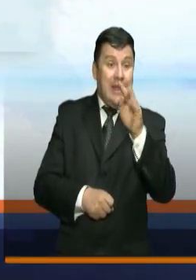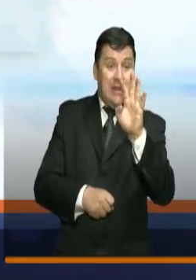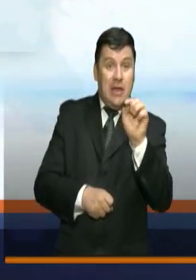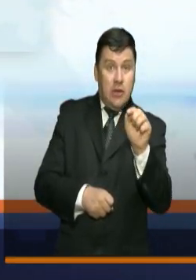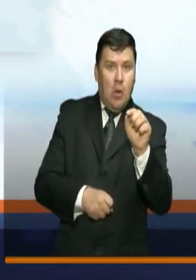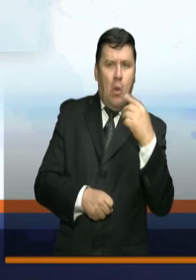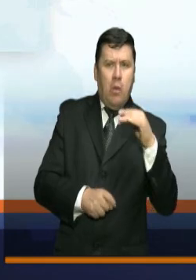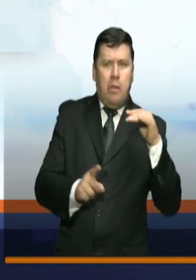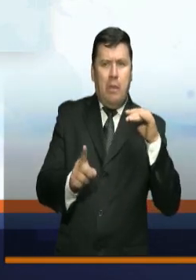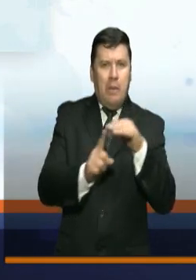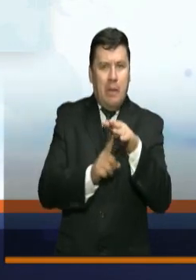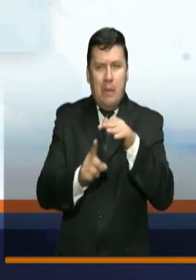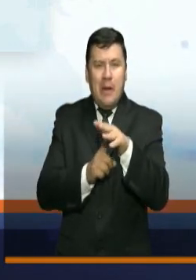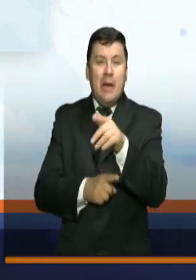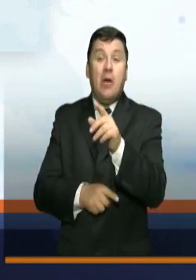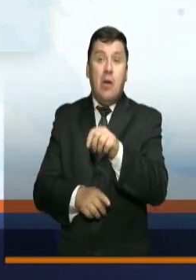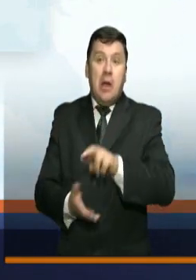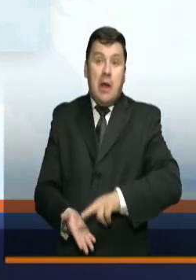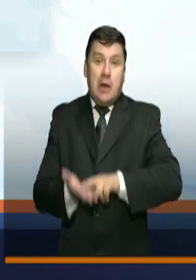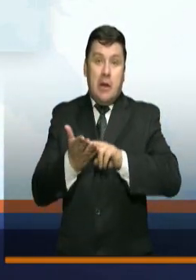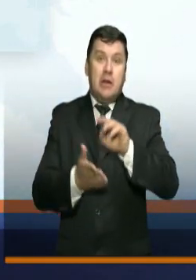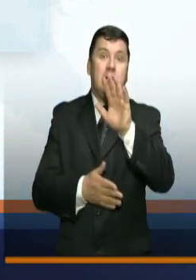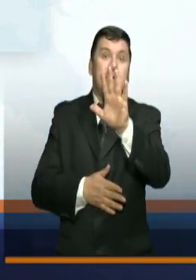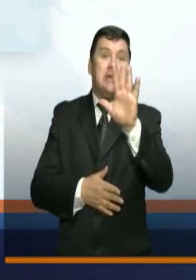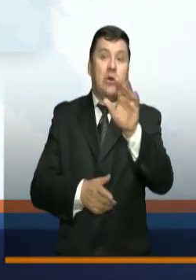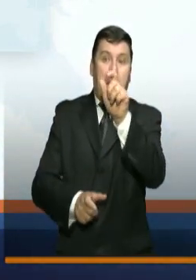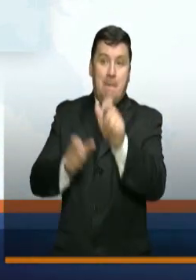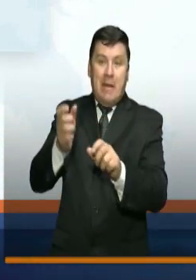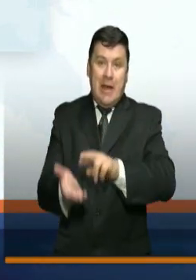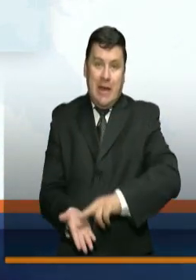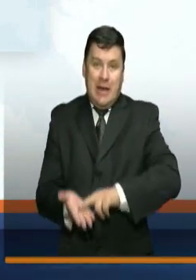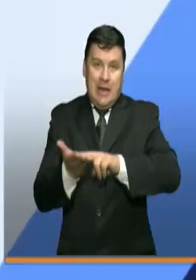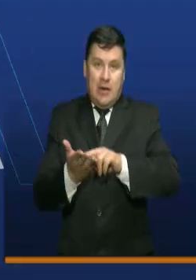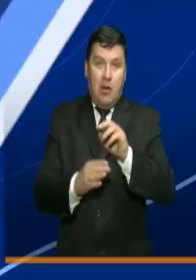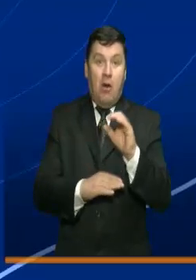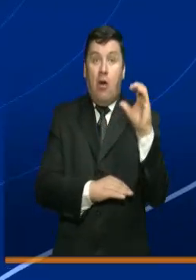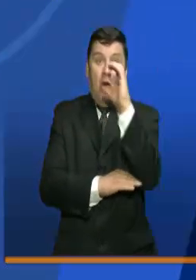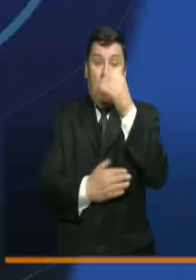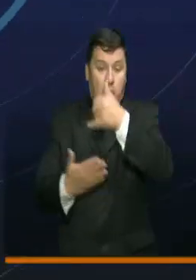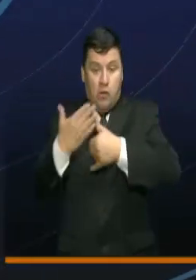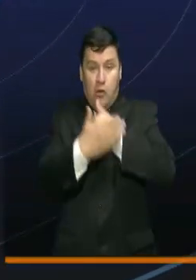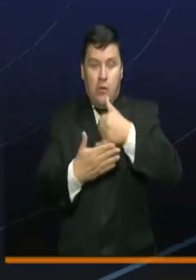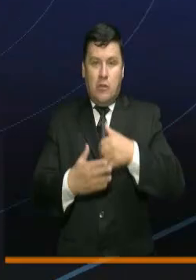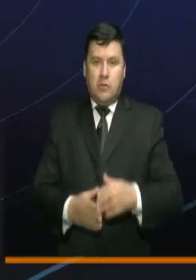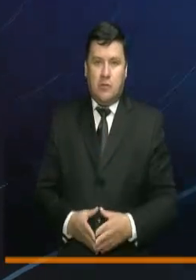son decesos y se destaca la recuperación de 55 pacientes en el país.